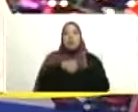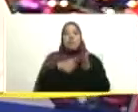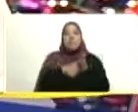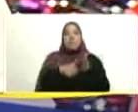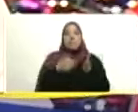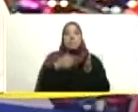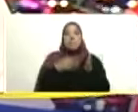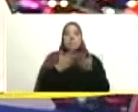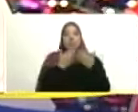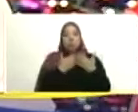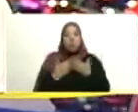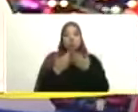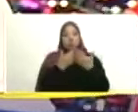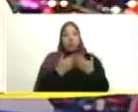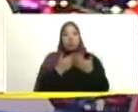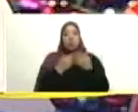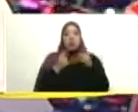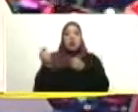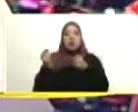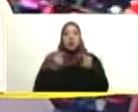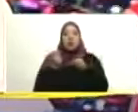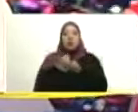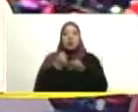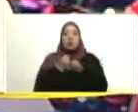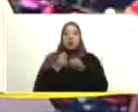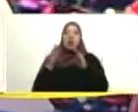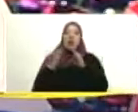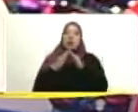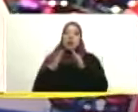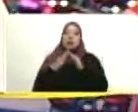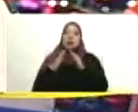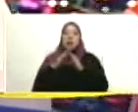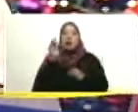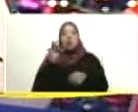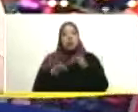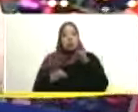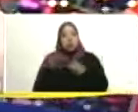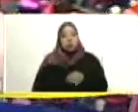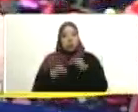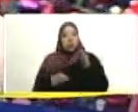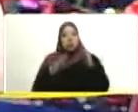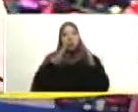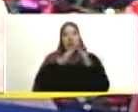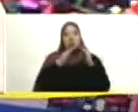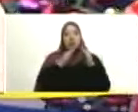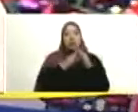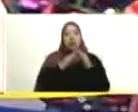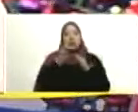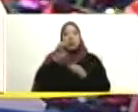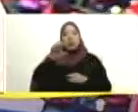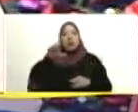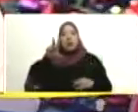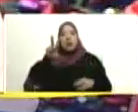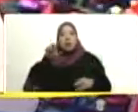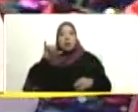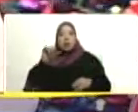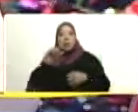gran instrumento para distribuir las viviendas con justicia. Mira a Elvis cómo le llegó su vivienda.